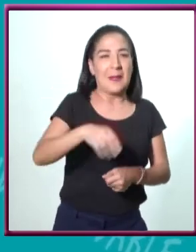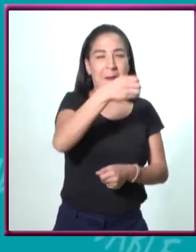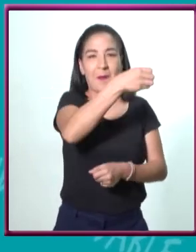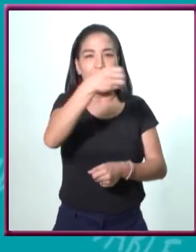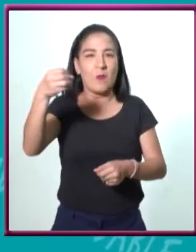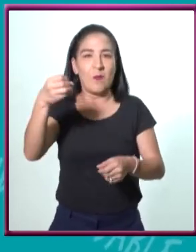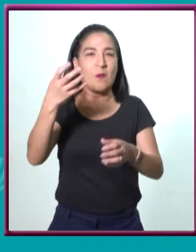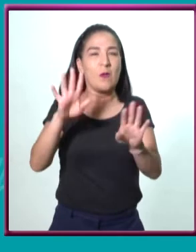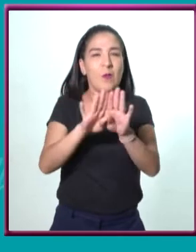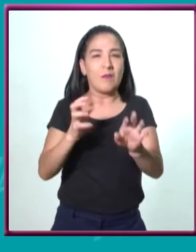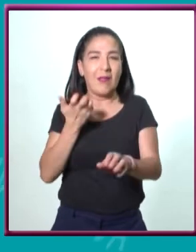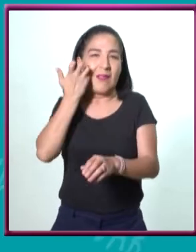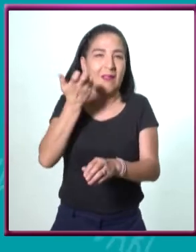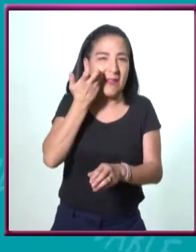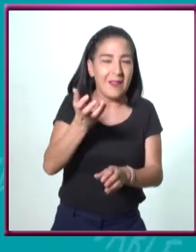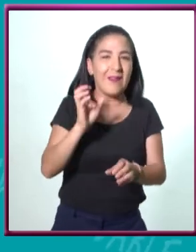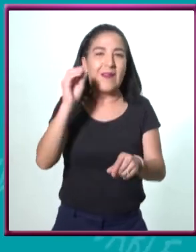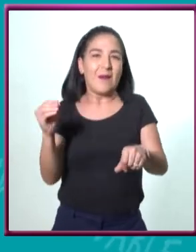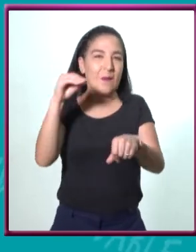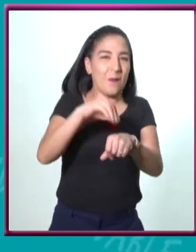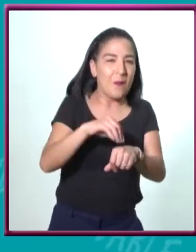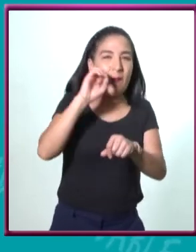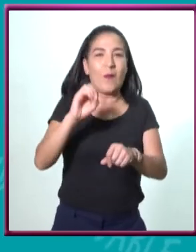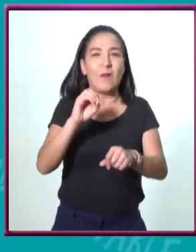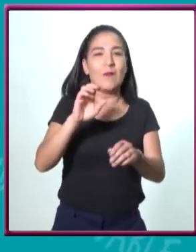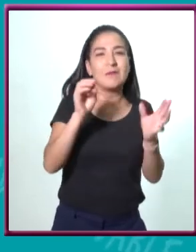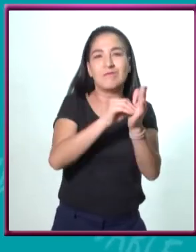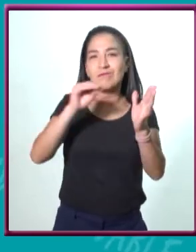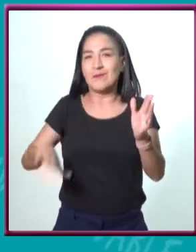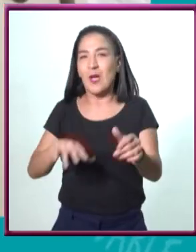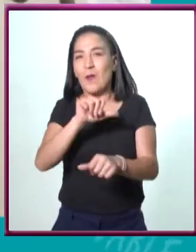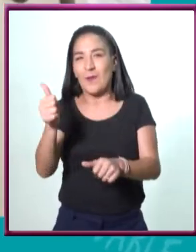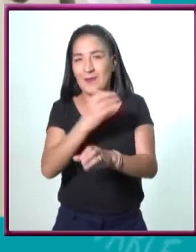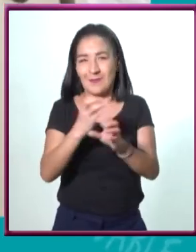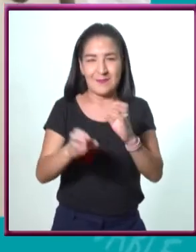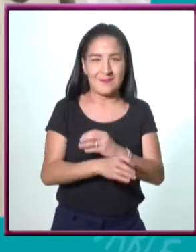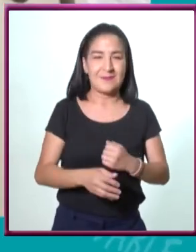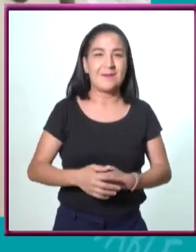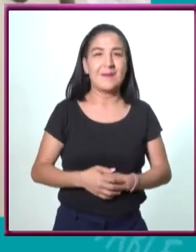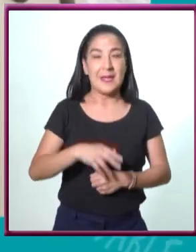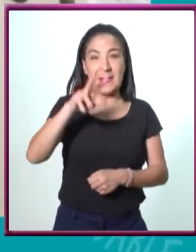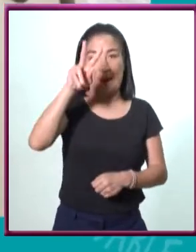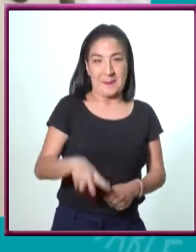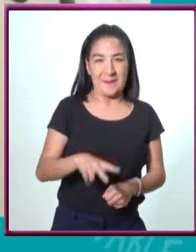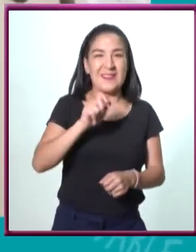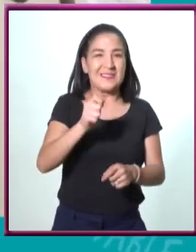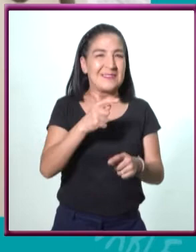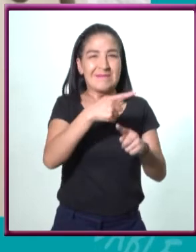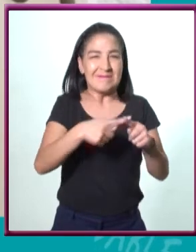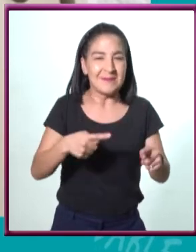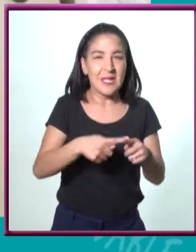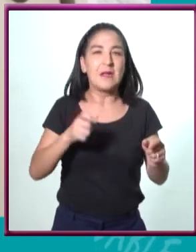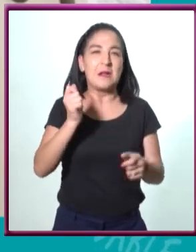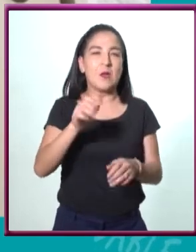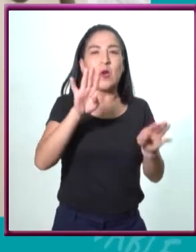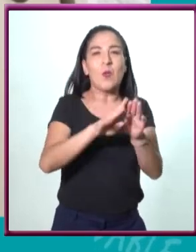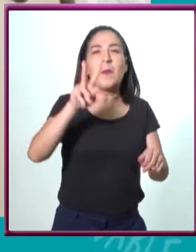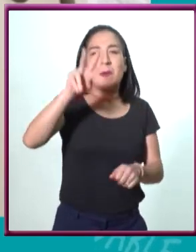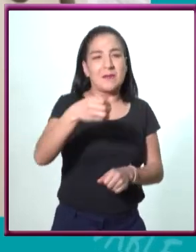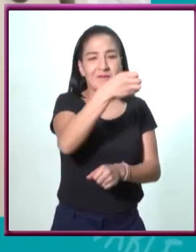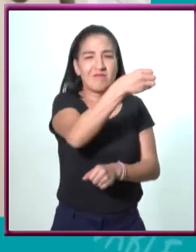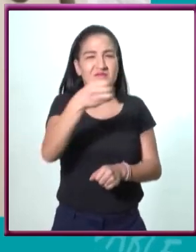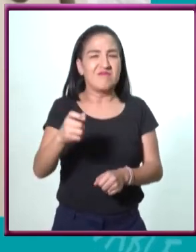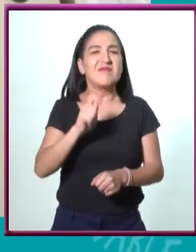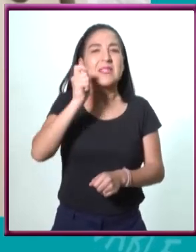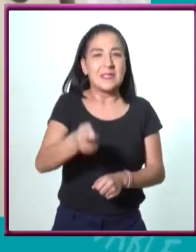ya sea exagerando o evitando decir ciertas cosas. Una verdad a medias, creo que una verdad a medias